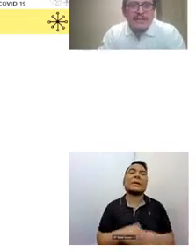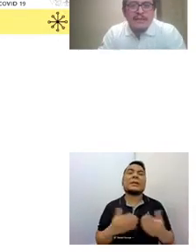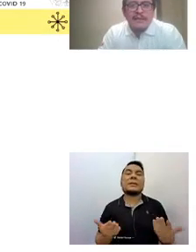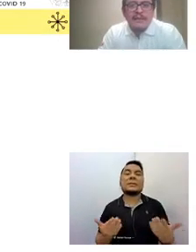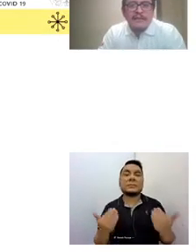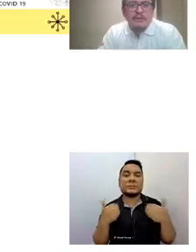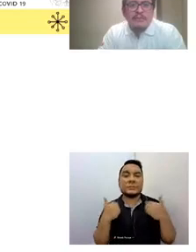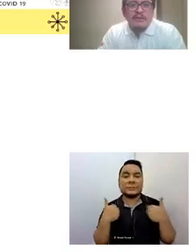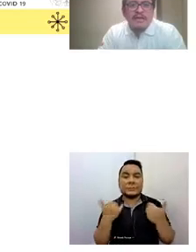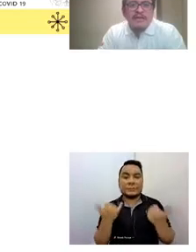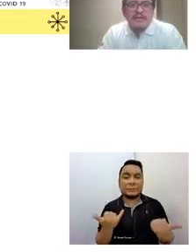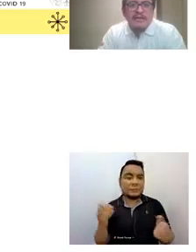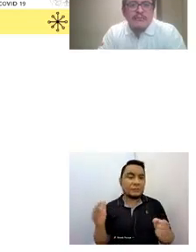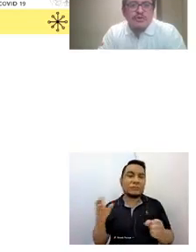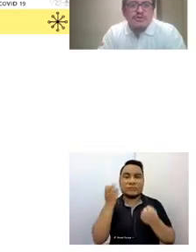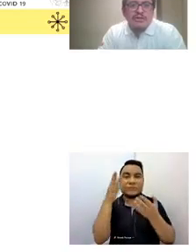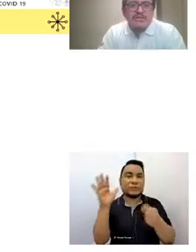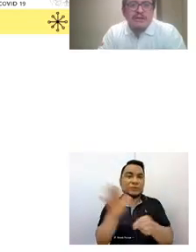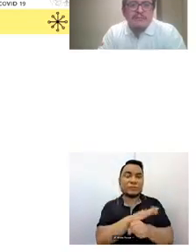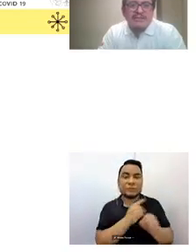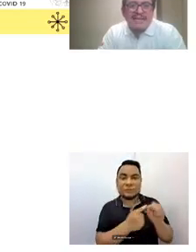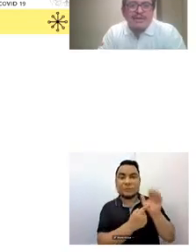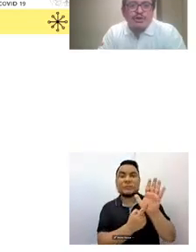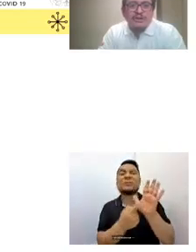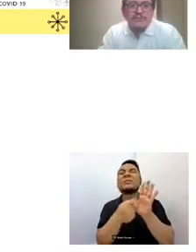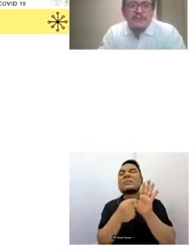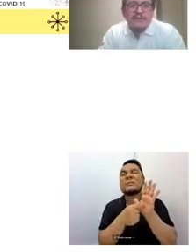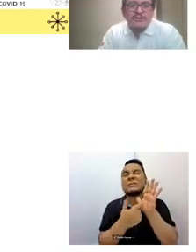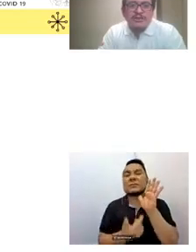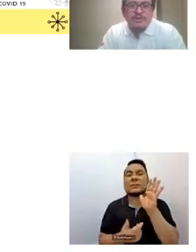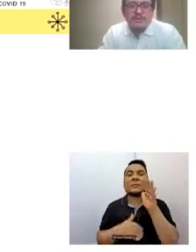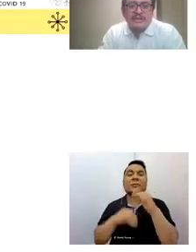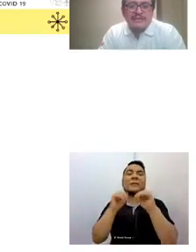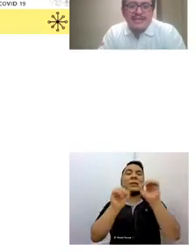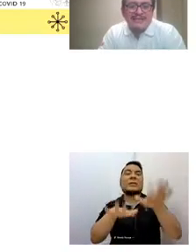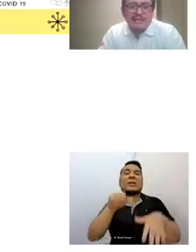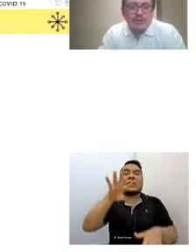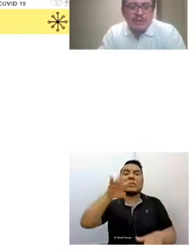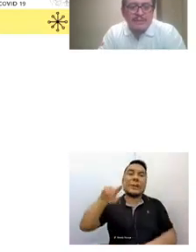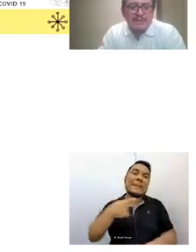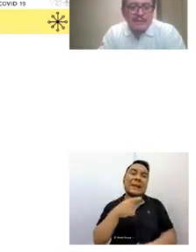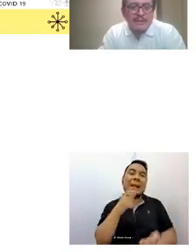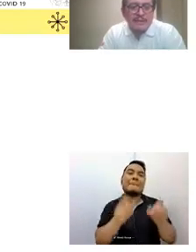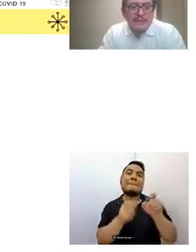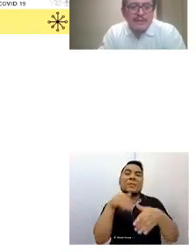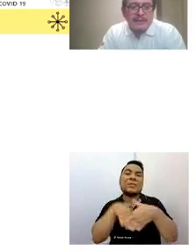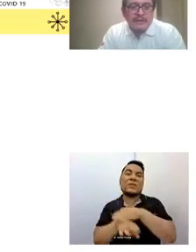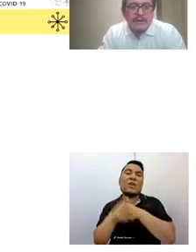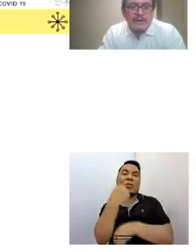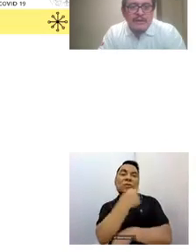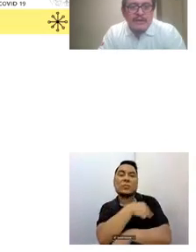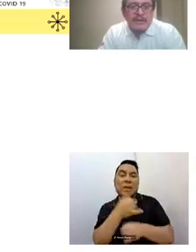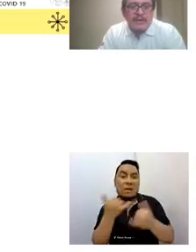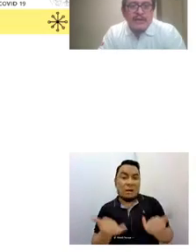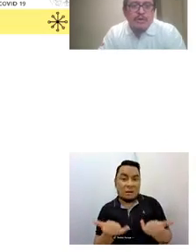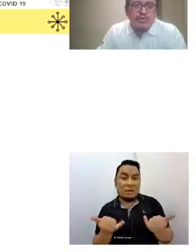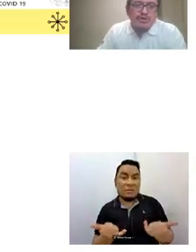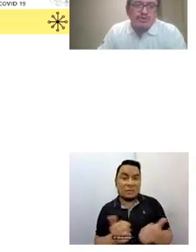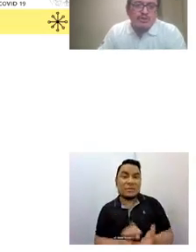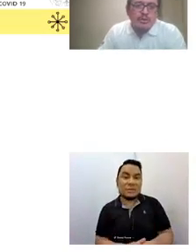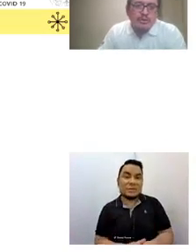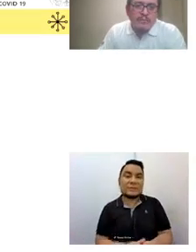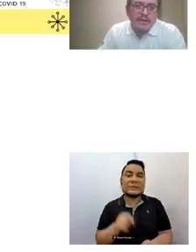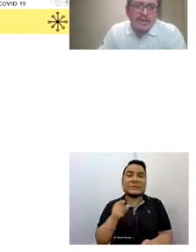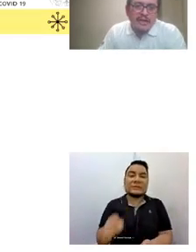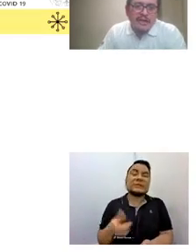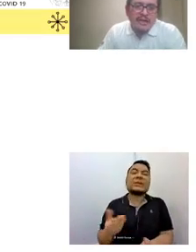tener el contexto general es que actualmente tenemos ya más de 14.000 personas hospitalizadas actualmente, ¿ya? Y la